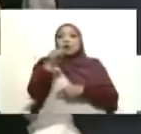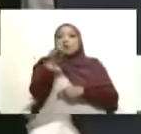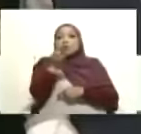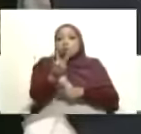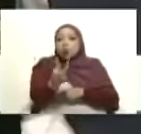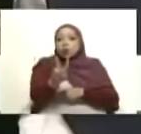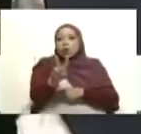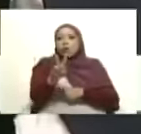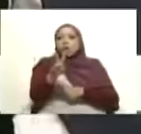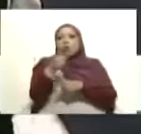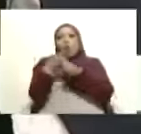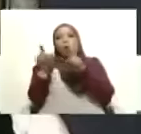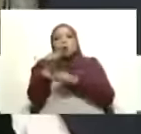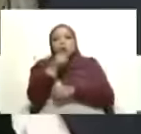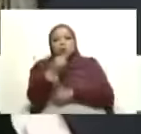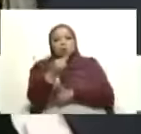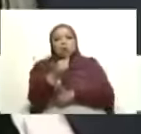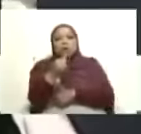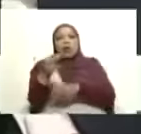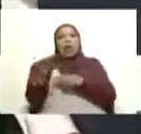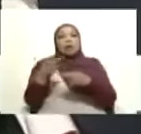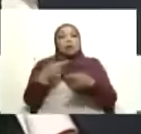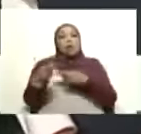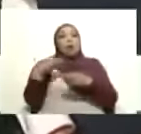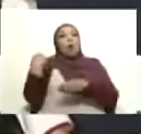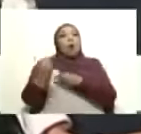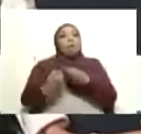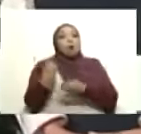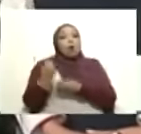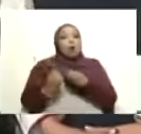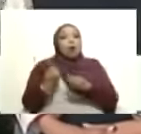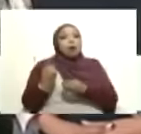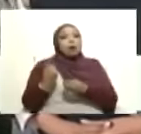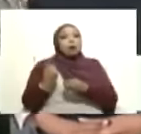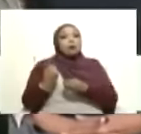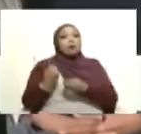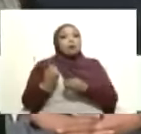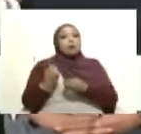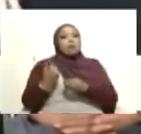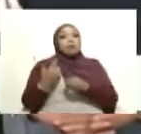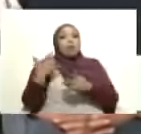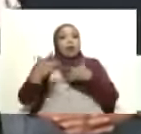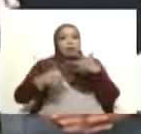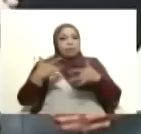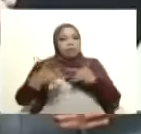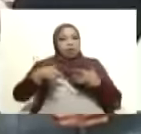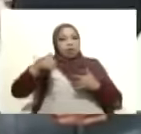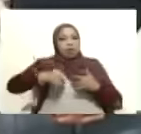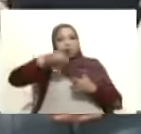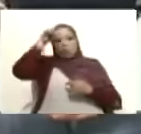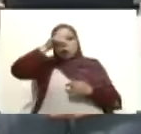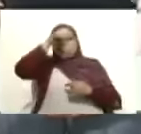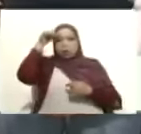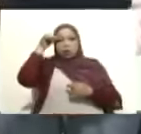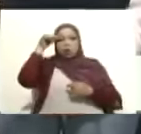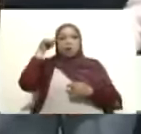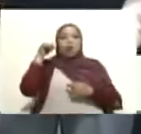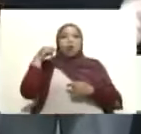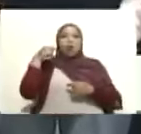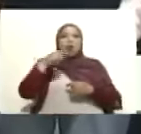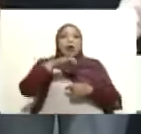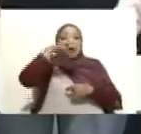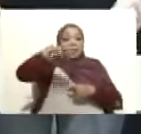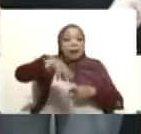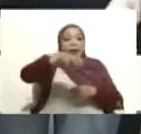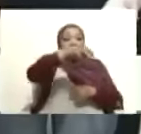dando otra información en relación a cómo ocurrió todo este proceso en cada uno de los estados,